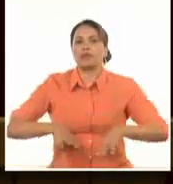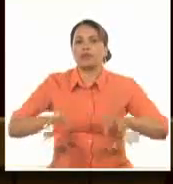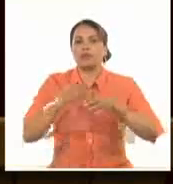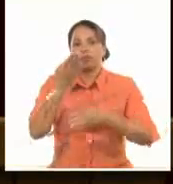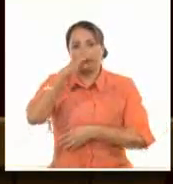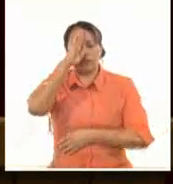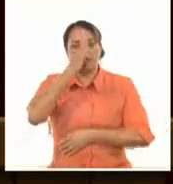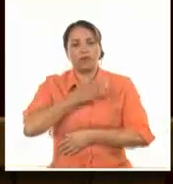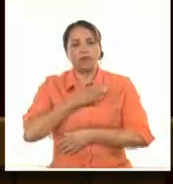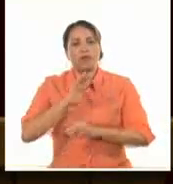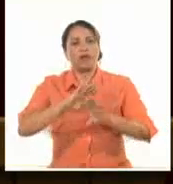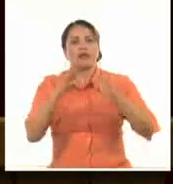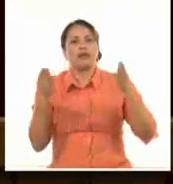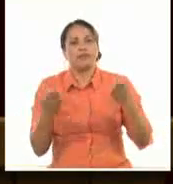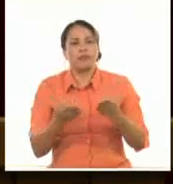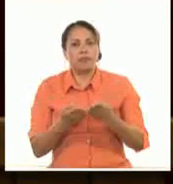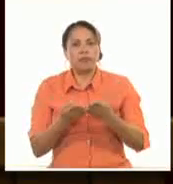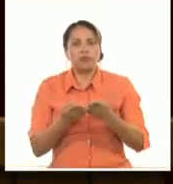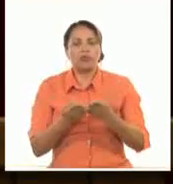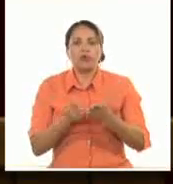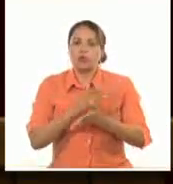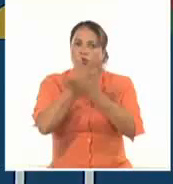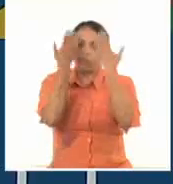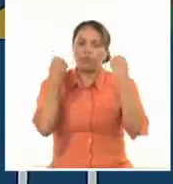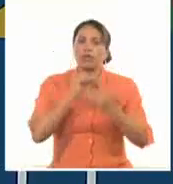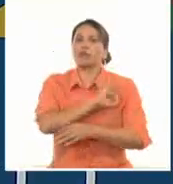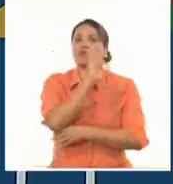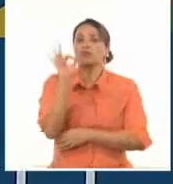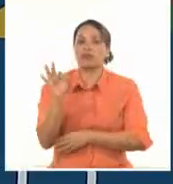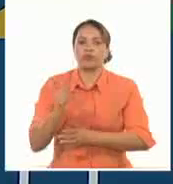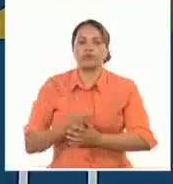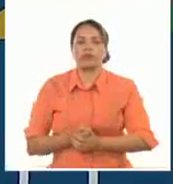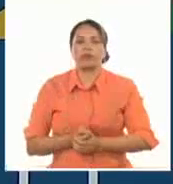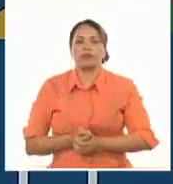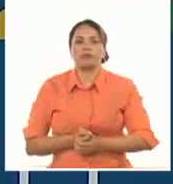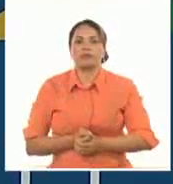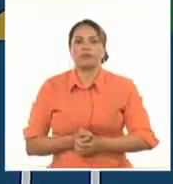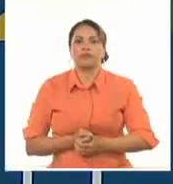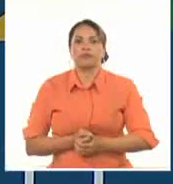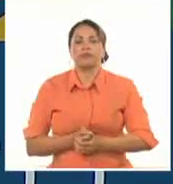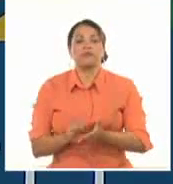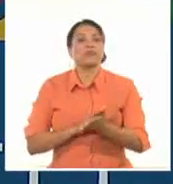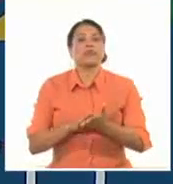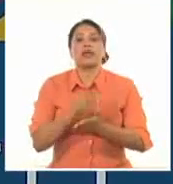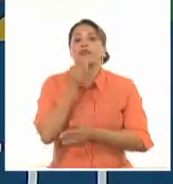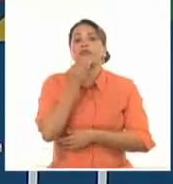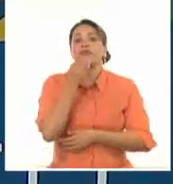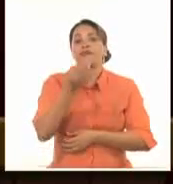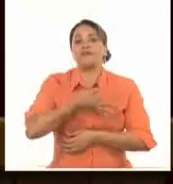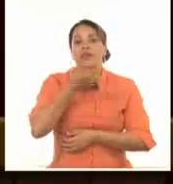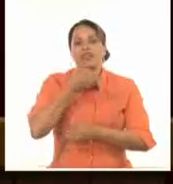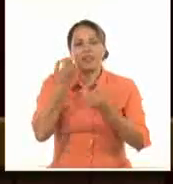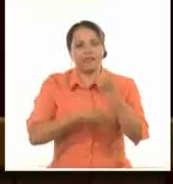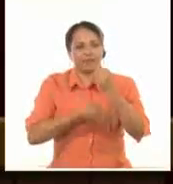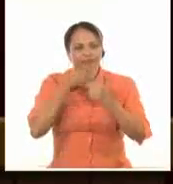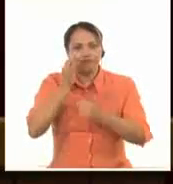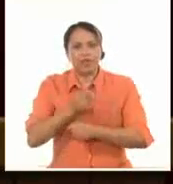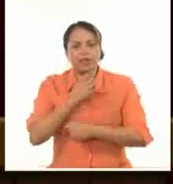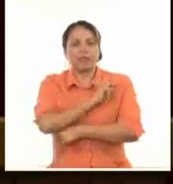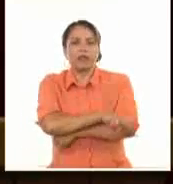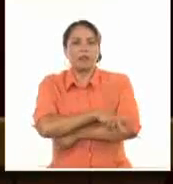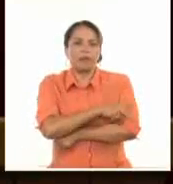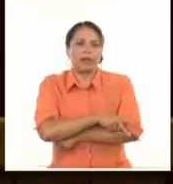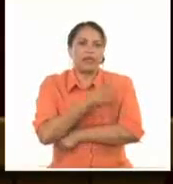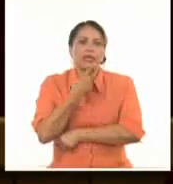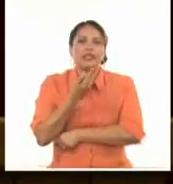no sobrevivieron al olvido. Nadie podrá contar la realidad de su país, ni ilustrar la trascendencia de las